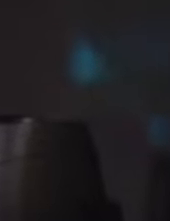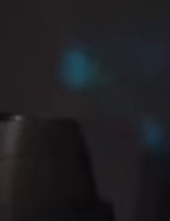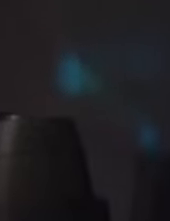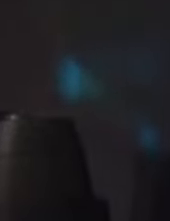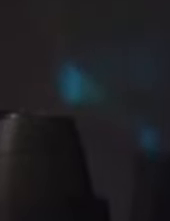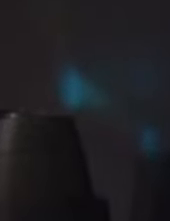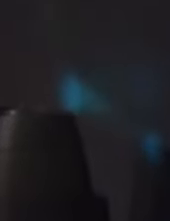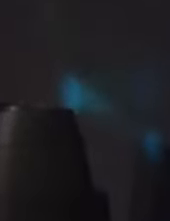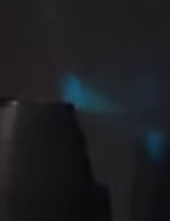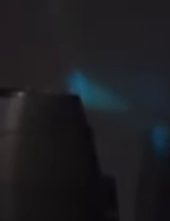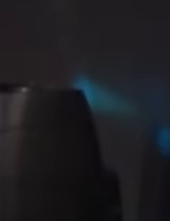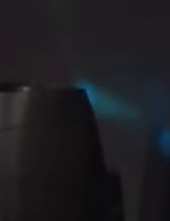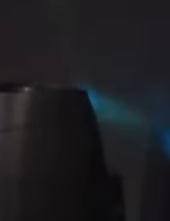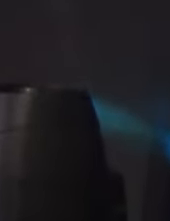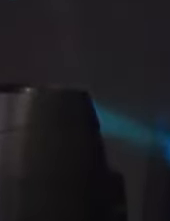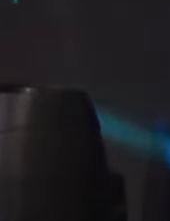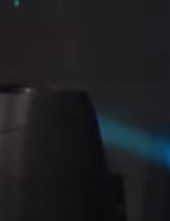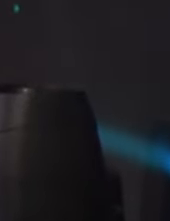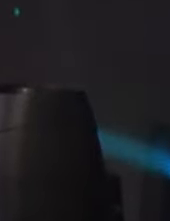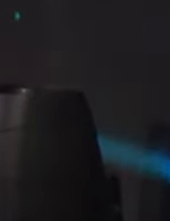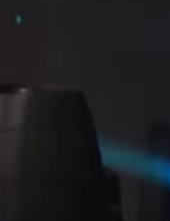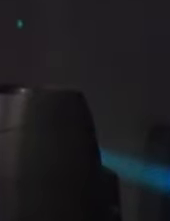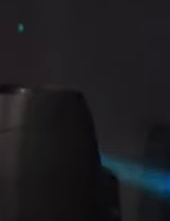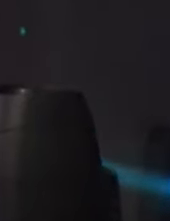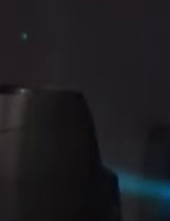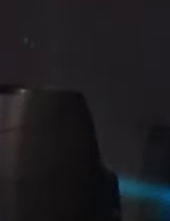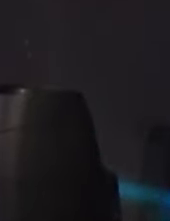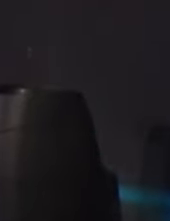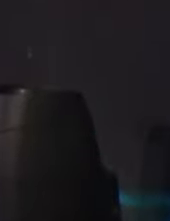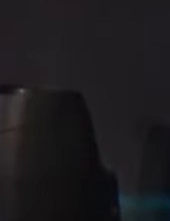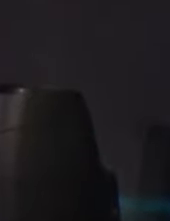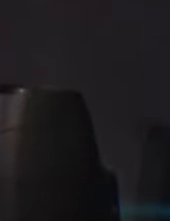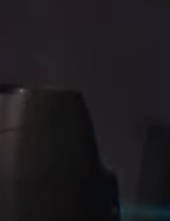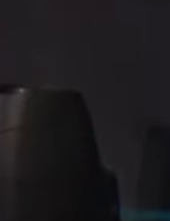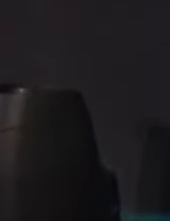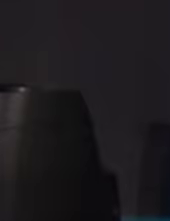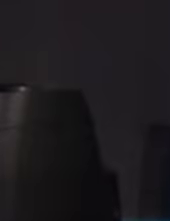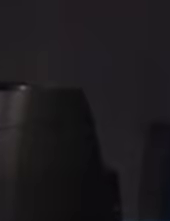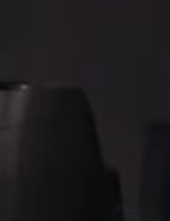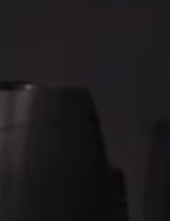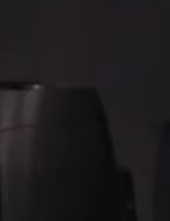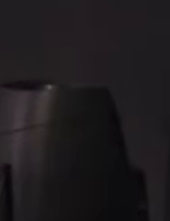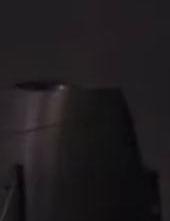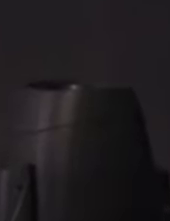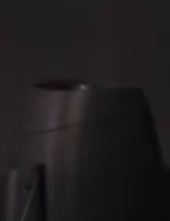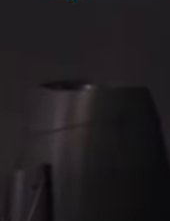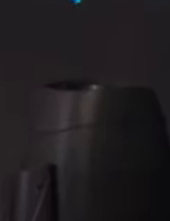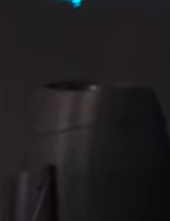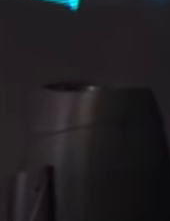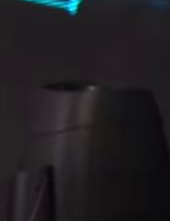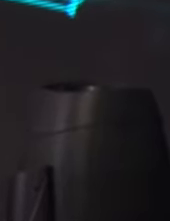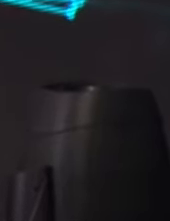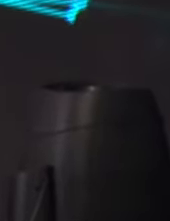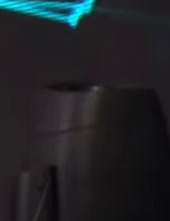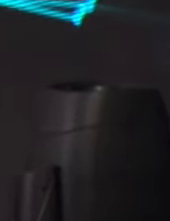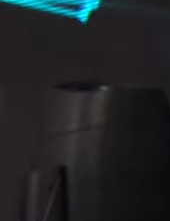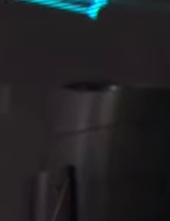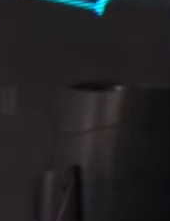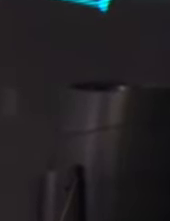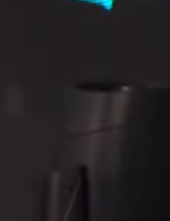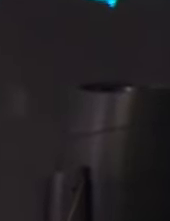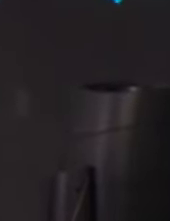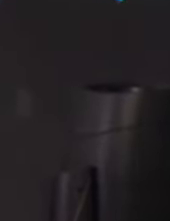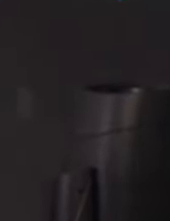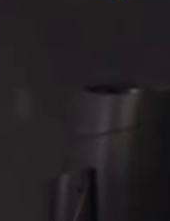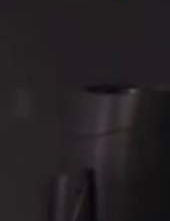han aprendido No sí les han gustado las presentaciones ahí están diciendo que sí mira qué altas personas